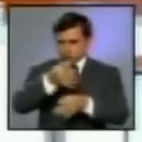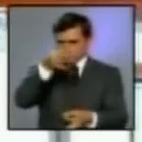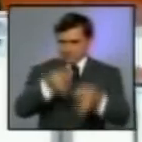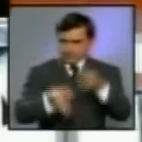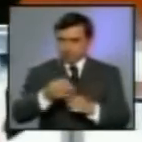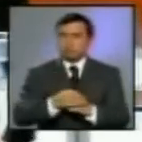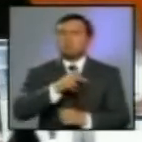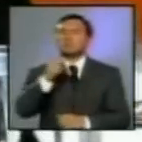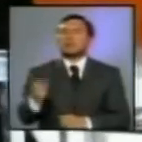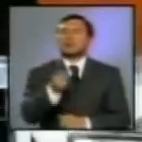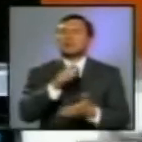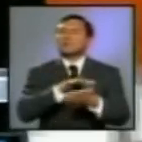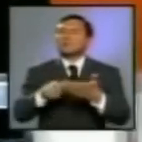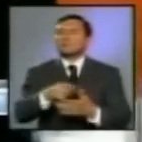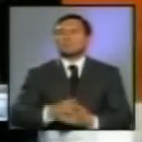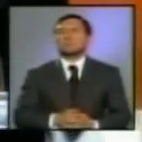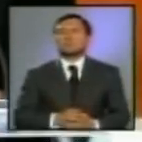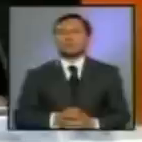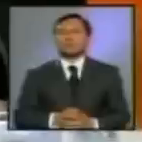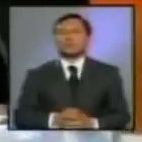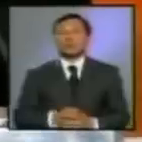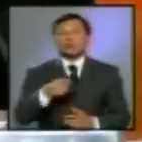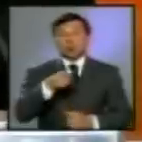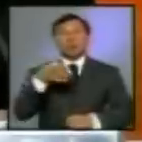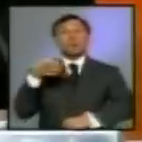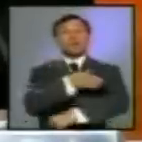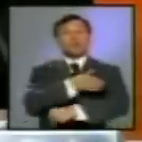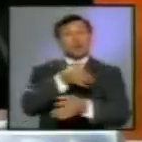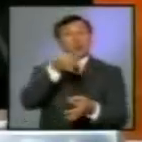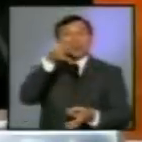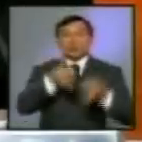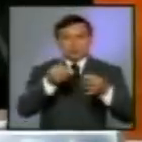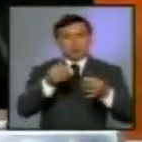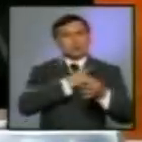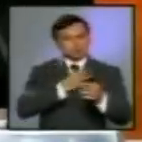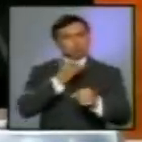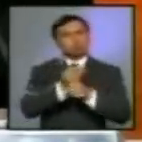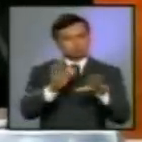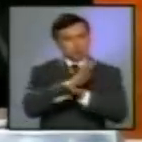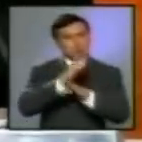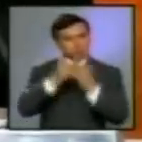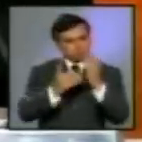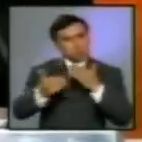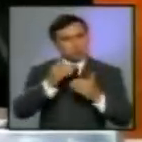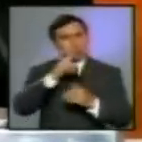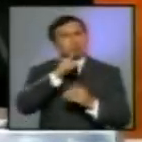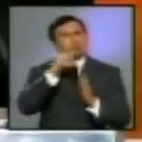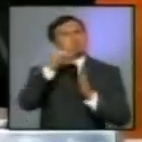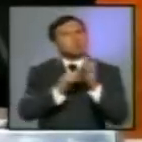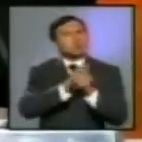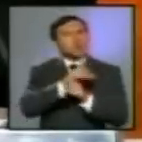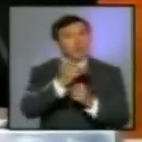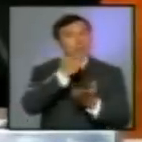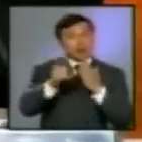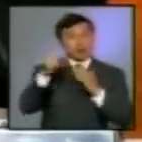medidas concretas propone para modernizar el Poder Judicial y qué opina del método para la designación de sus miembros, especialmente de los